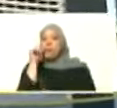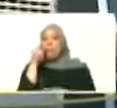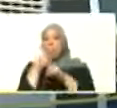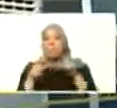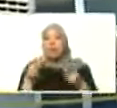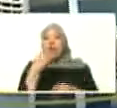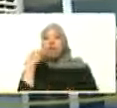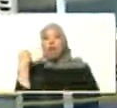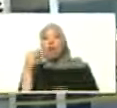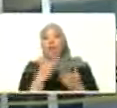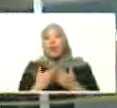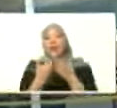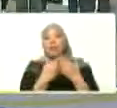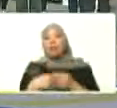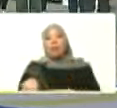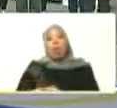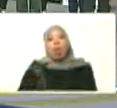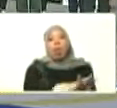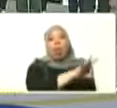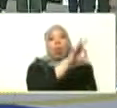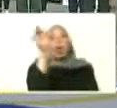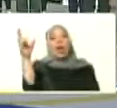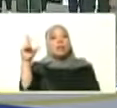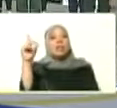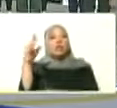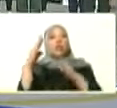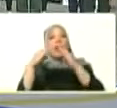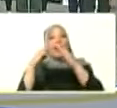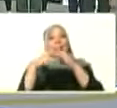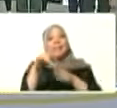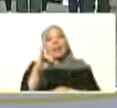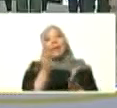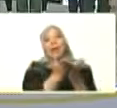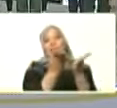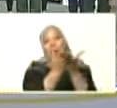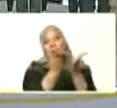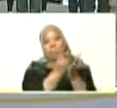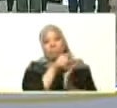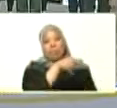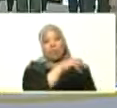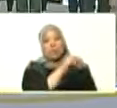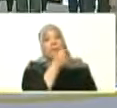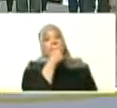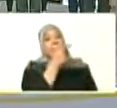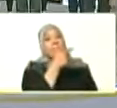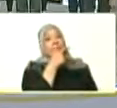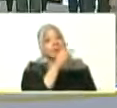jefe. Bueno, qué bonitos comentarios, qué bonitas palabras.